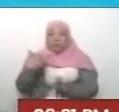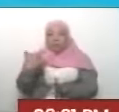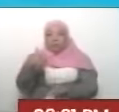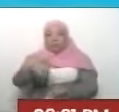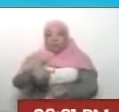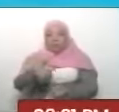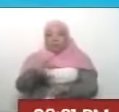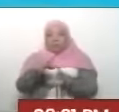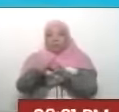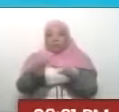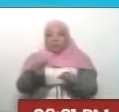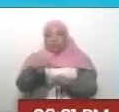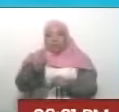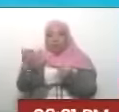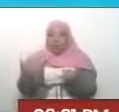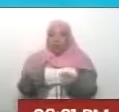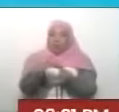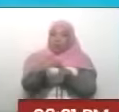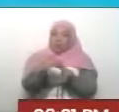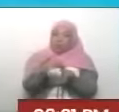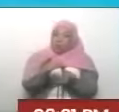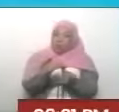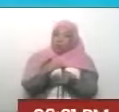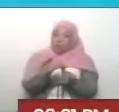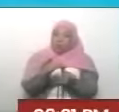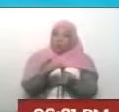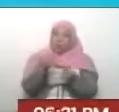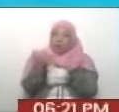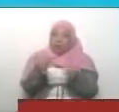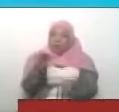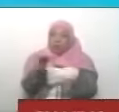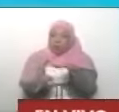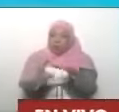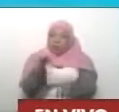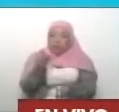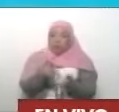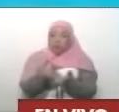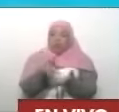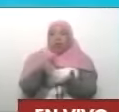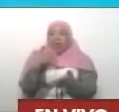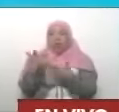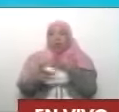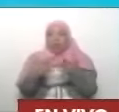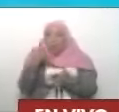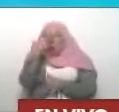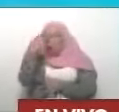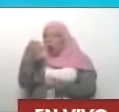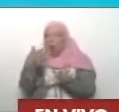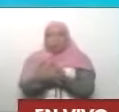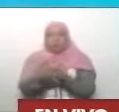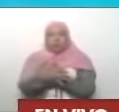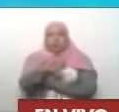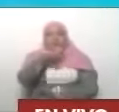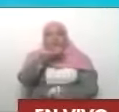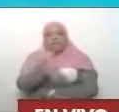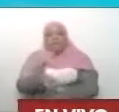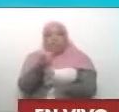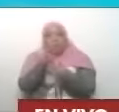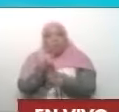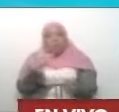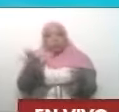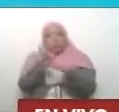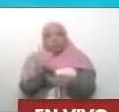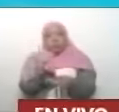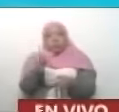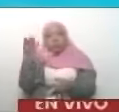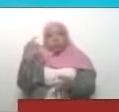aquí, hoy y ahora. Y nos coloca justamente en la dimensión de entender que la historia no se cuenta como algo que